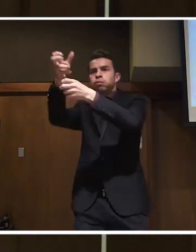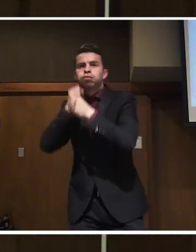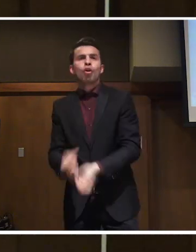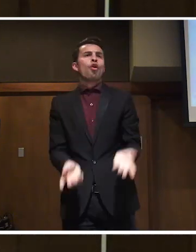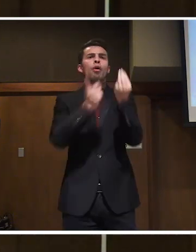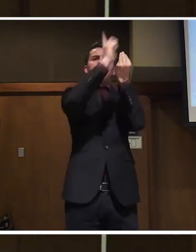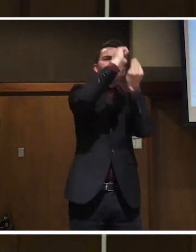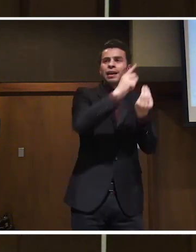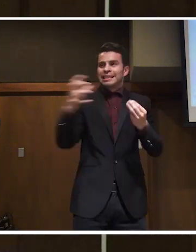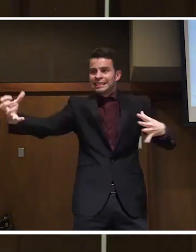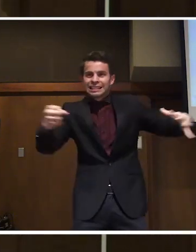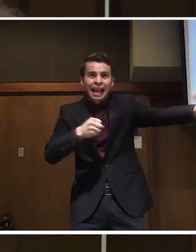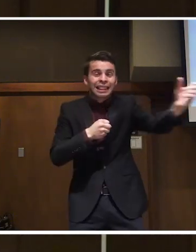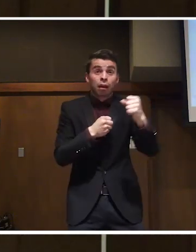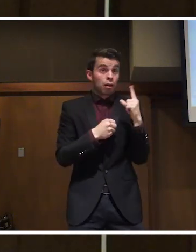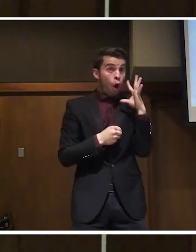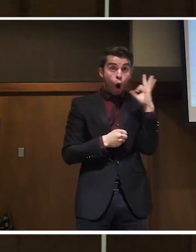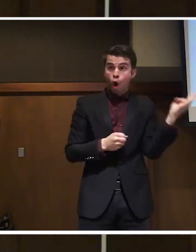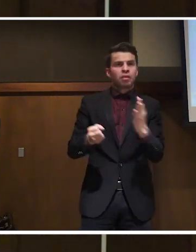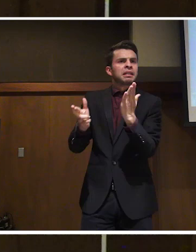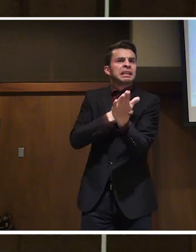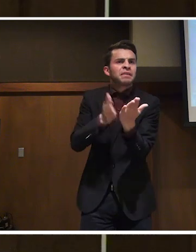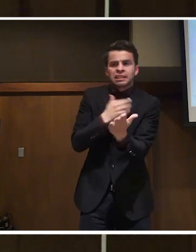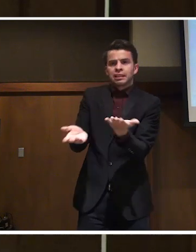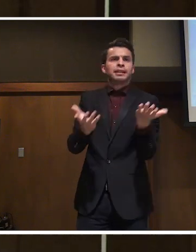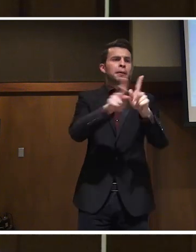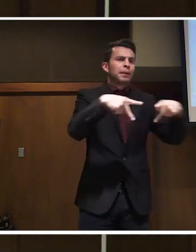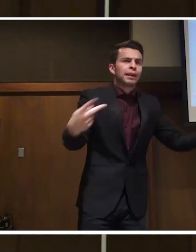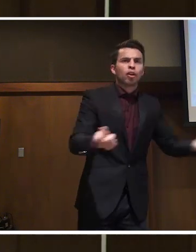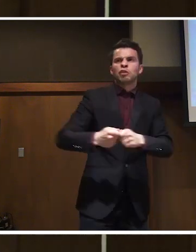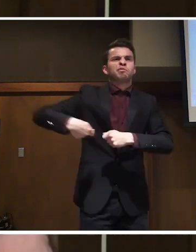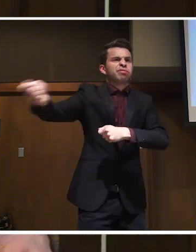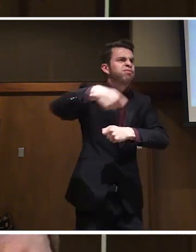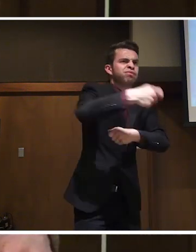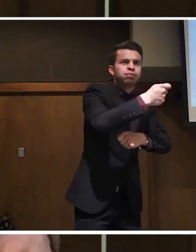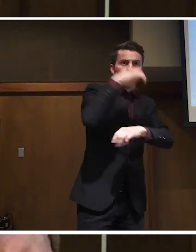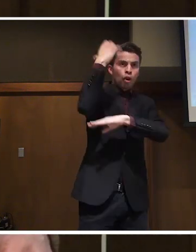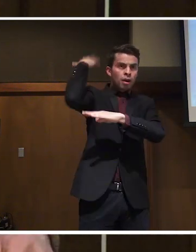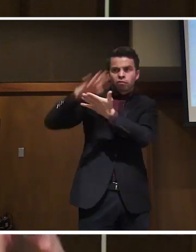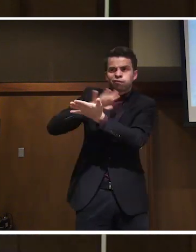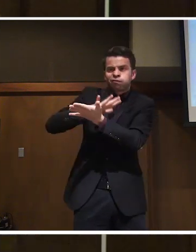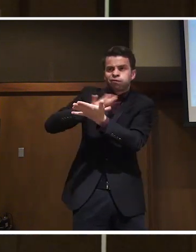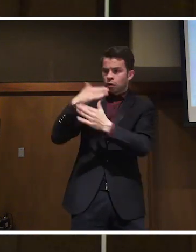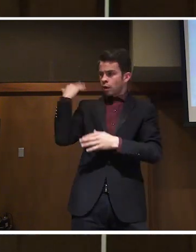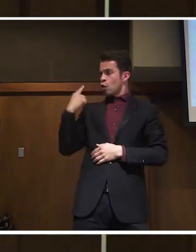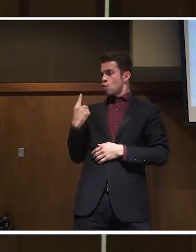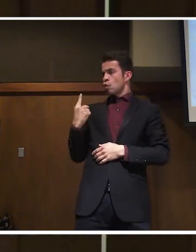políticos, los partidos, y coleccionó todas las revistas, los periódicos, los volantes que se publicaron en Colombia